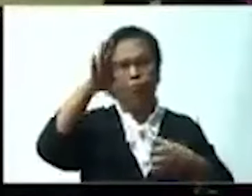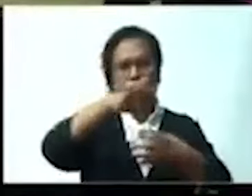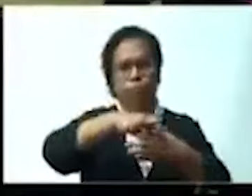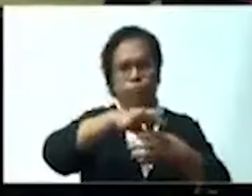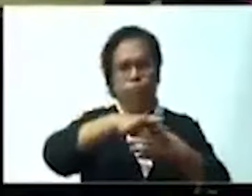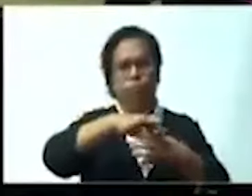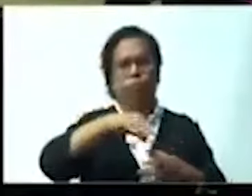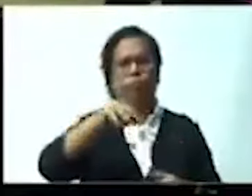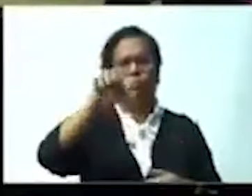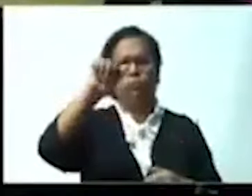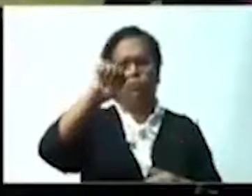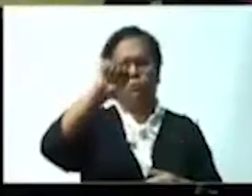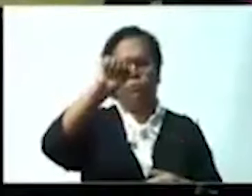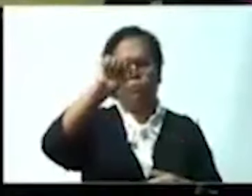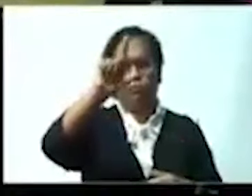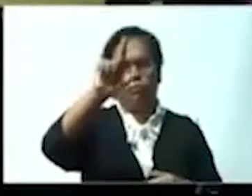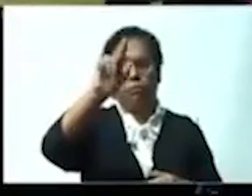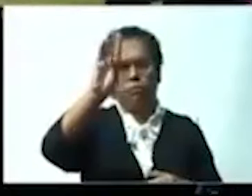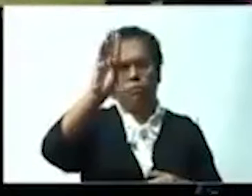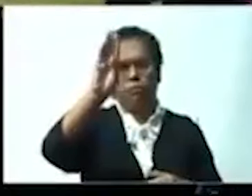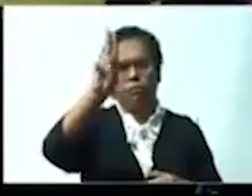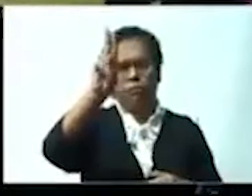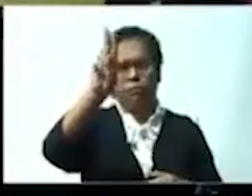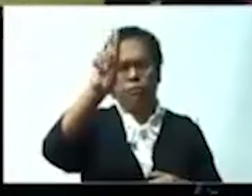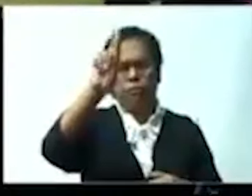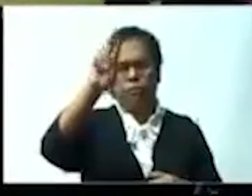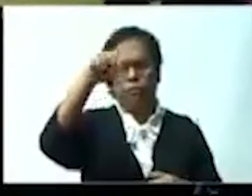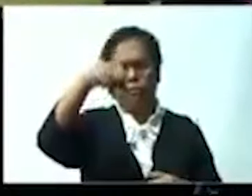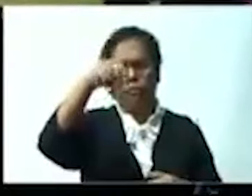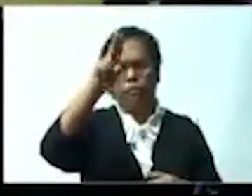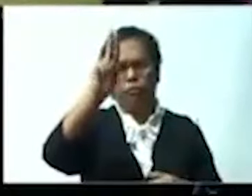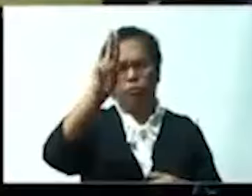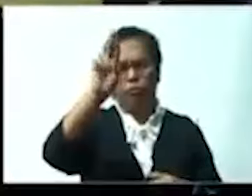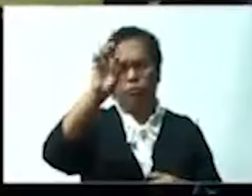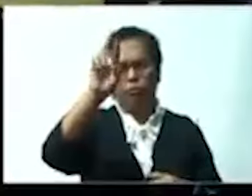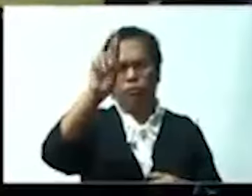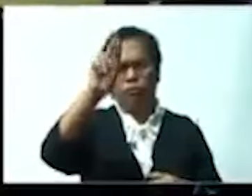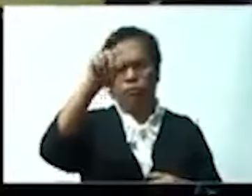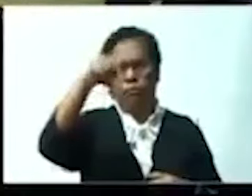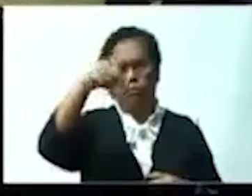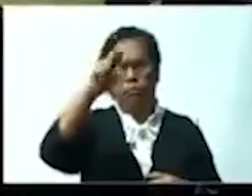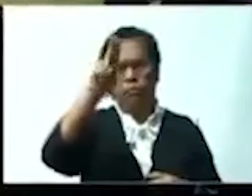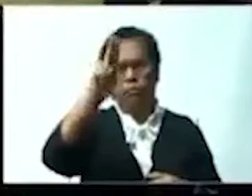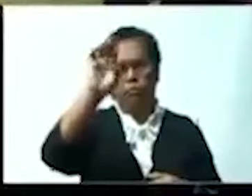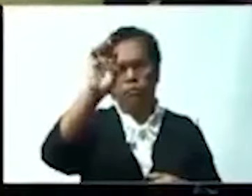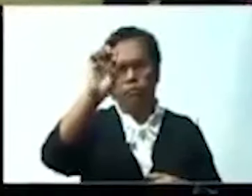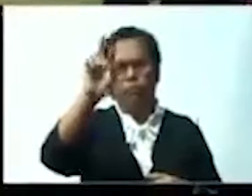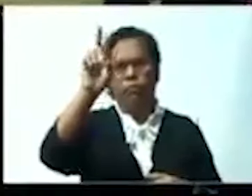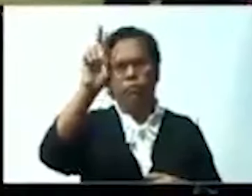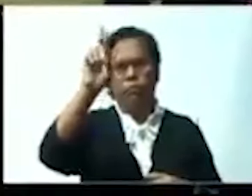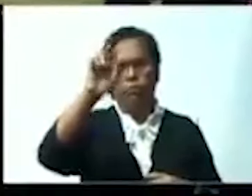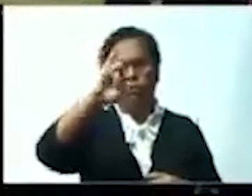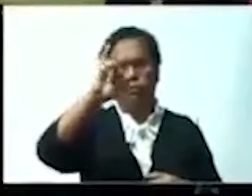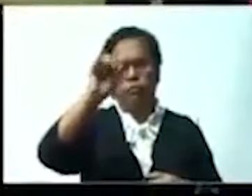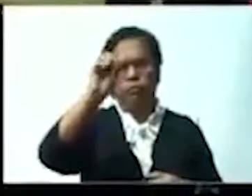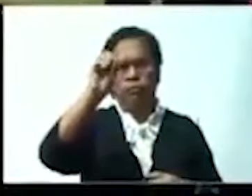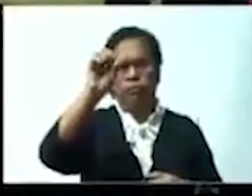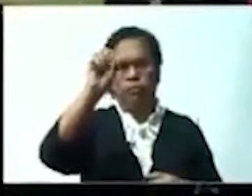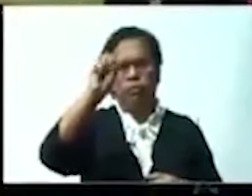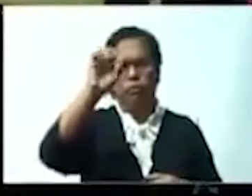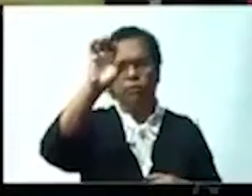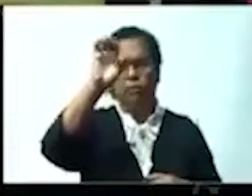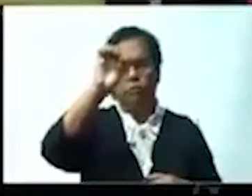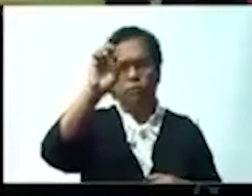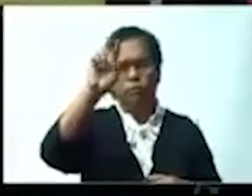Ramón Alburquerque, Jesús Vázquez, Angelino Praque Pérez, José Rafael Abinadel, que es el padre del presidente. Sí, ayer